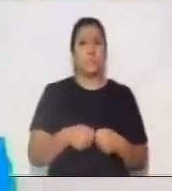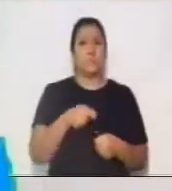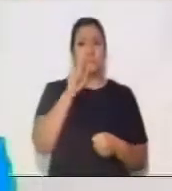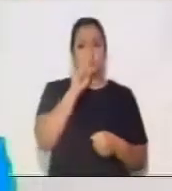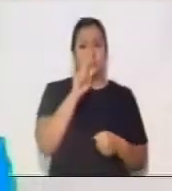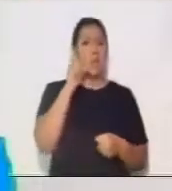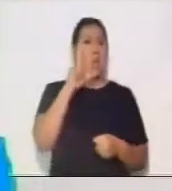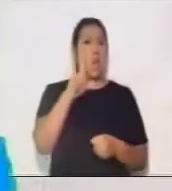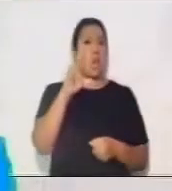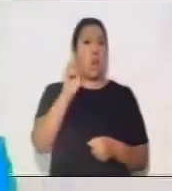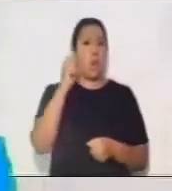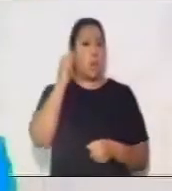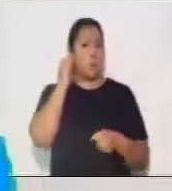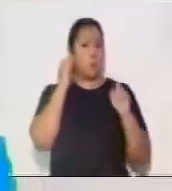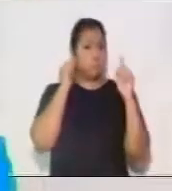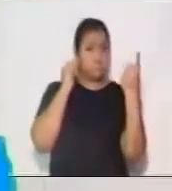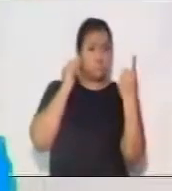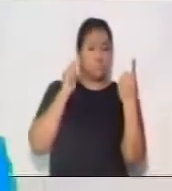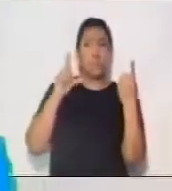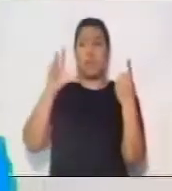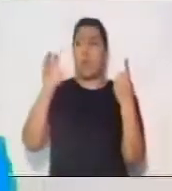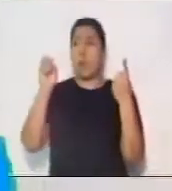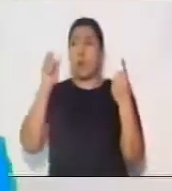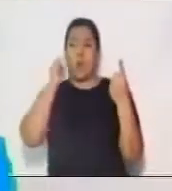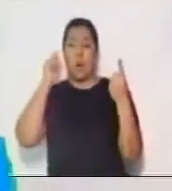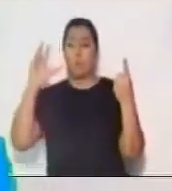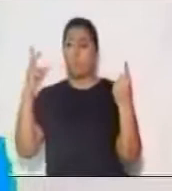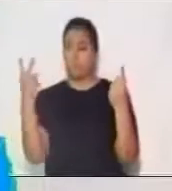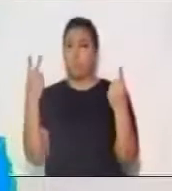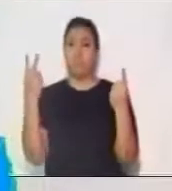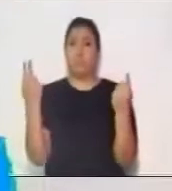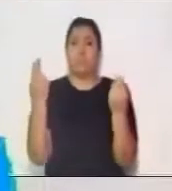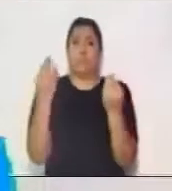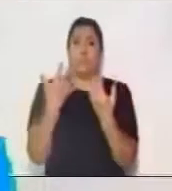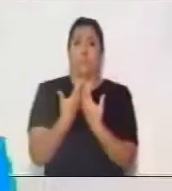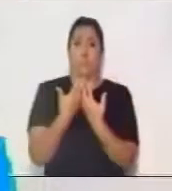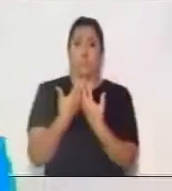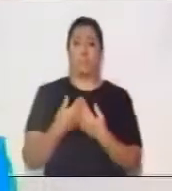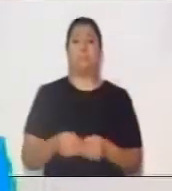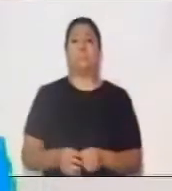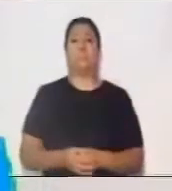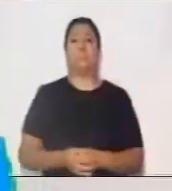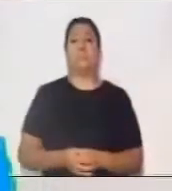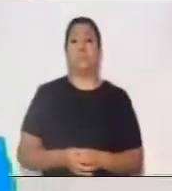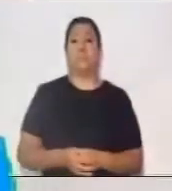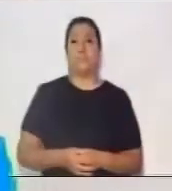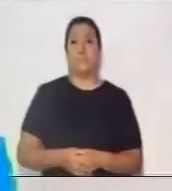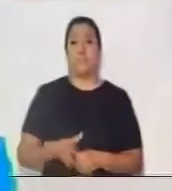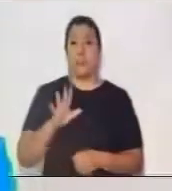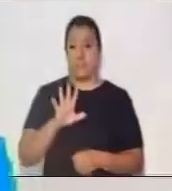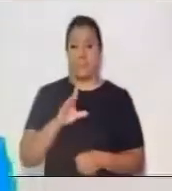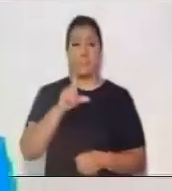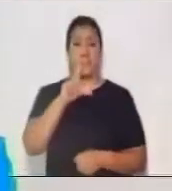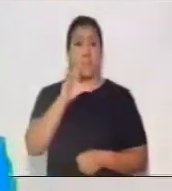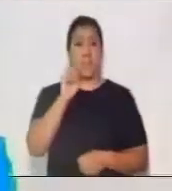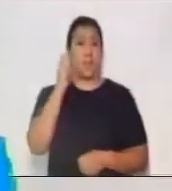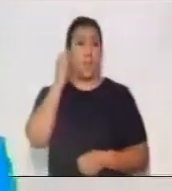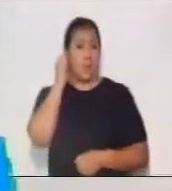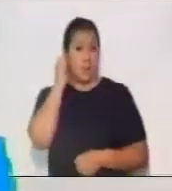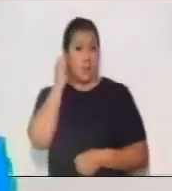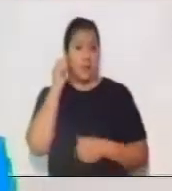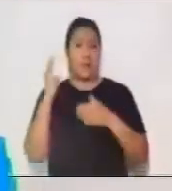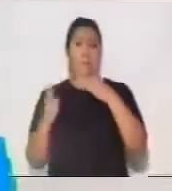de enero tomamos el vuelo para operar a mi hija el 14 de enero, el corazón abierto. Llegamos a los Estados Unidos, no tuvimos que